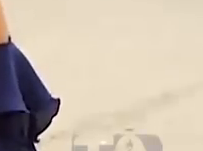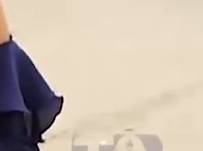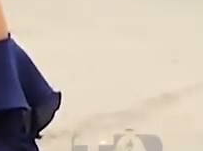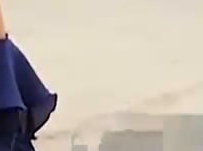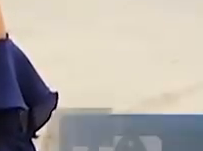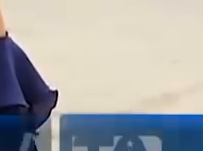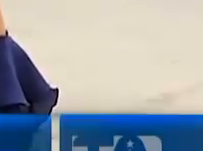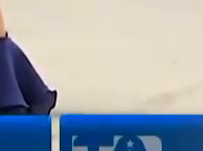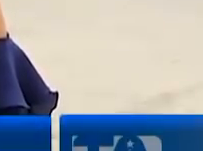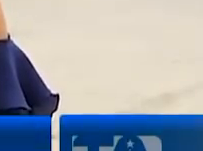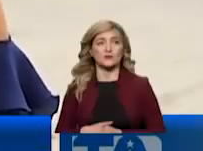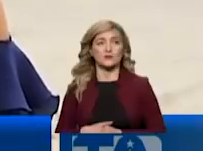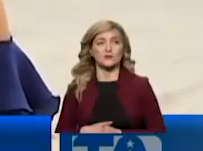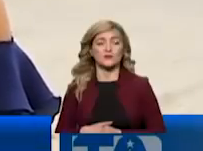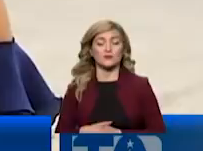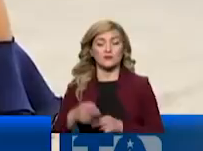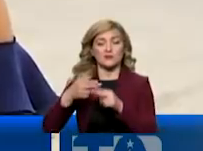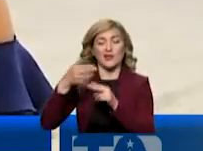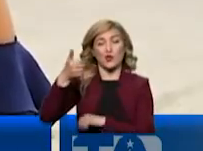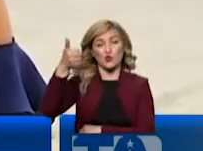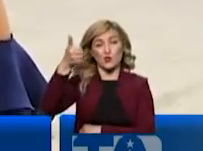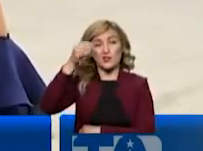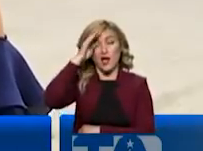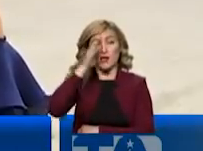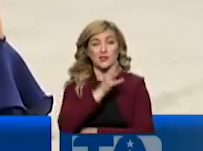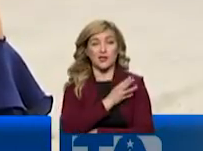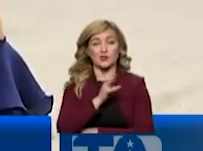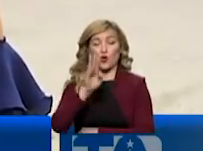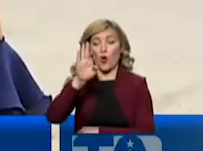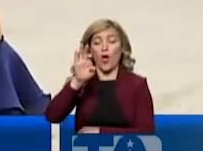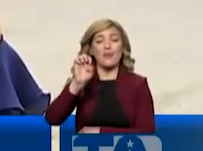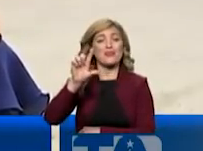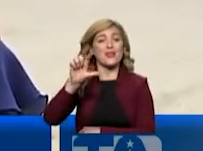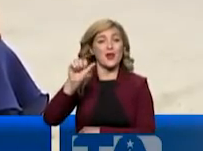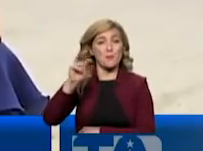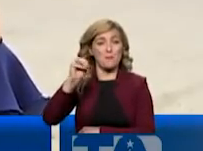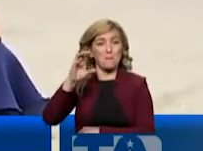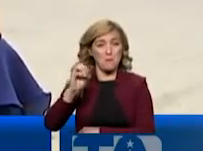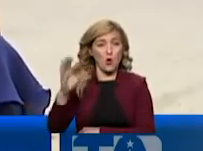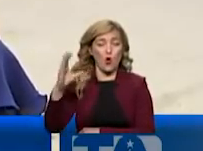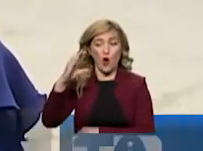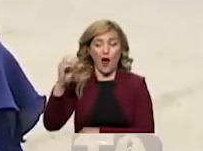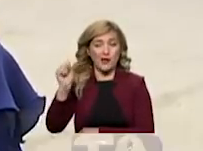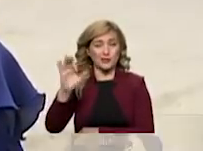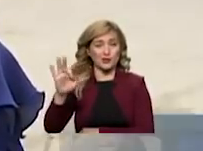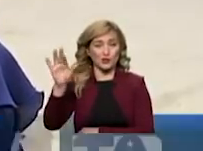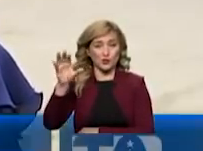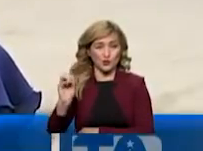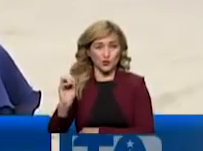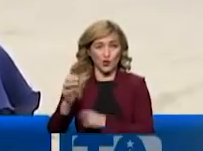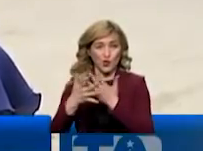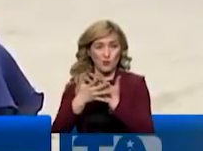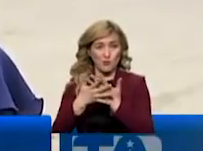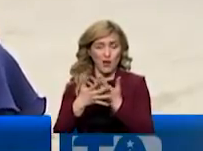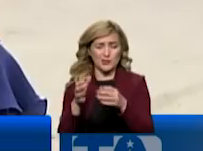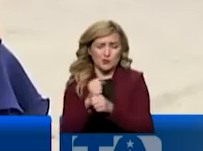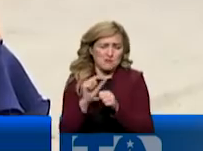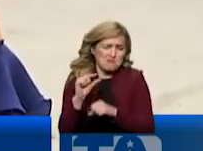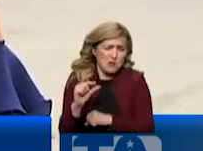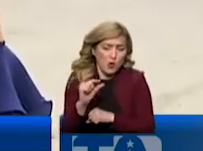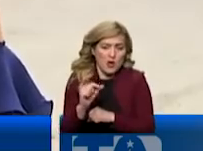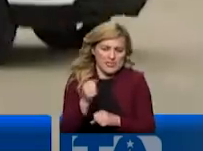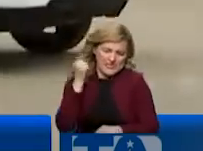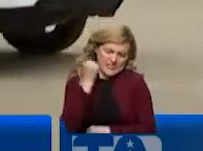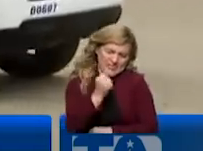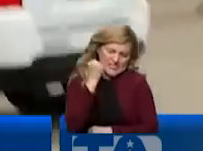El nexo del Chapo Guzmán, el ex capitán del ejército Telmo Castro, fue asesinado esta mañana con varias puñaladas en el pabellón de mínima seguridad del Centro de